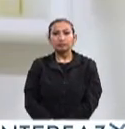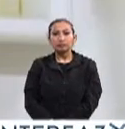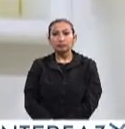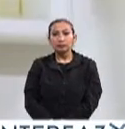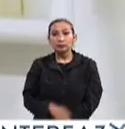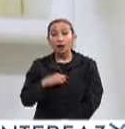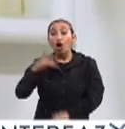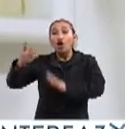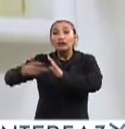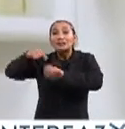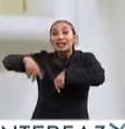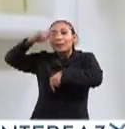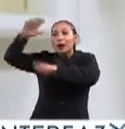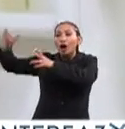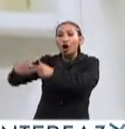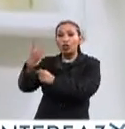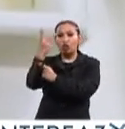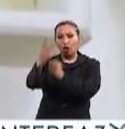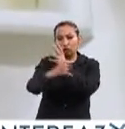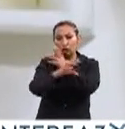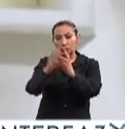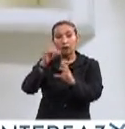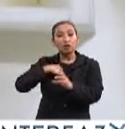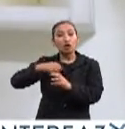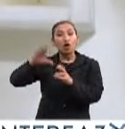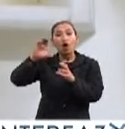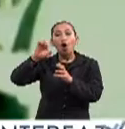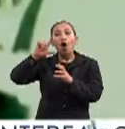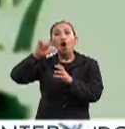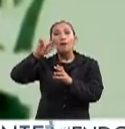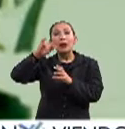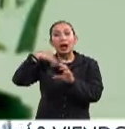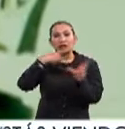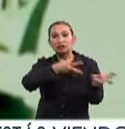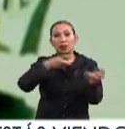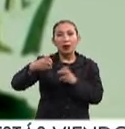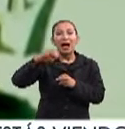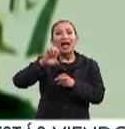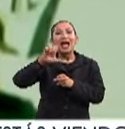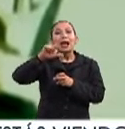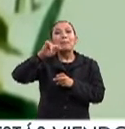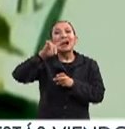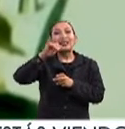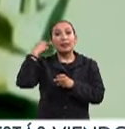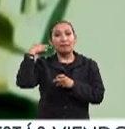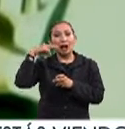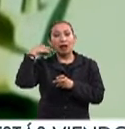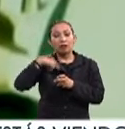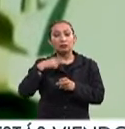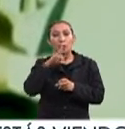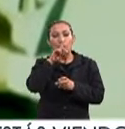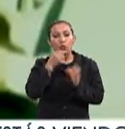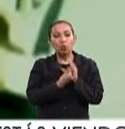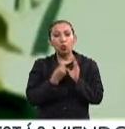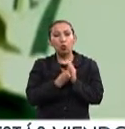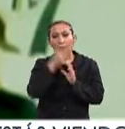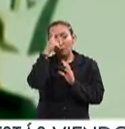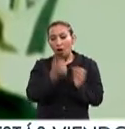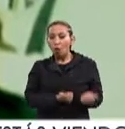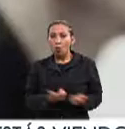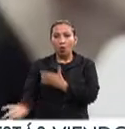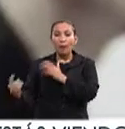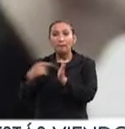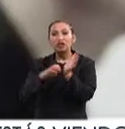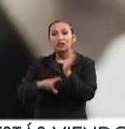Se logró el regreso a México de un par de piezas olmecas que fueron robadas del sitio El Manatí en Veracruz y sacadas del país a finales de los